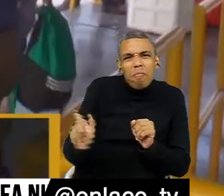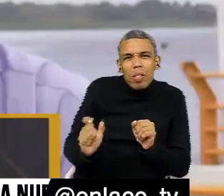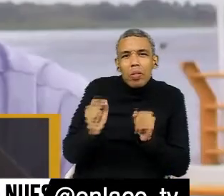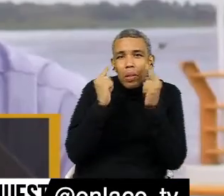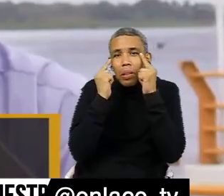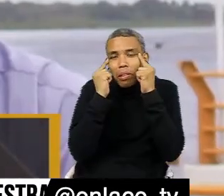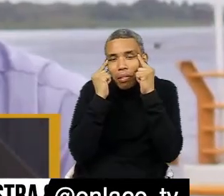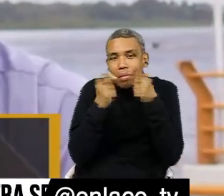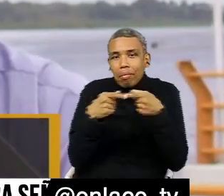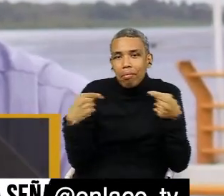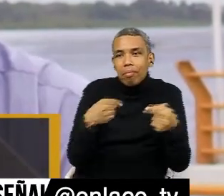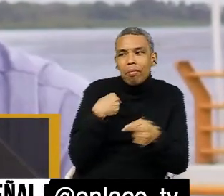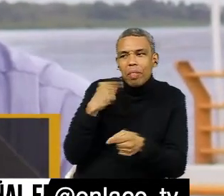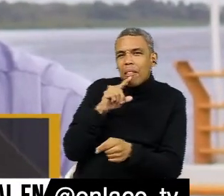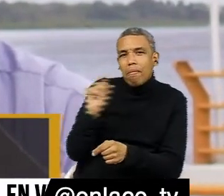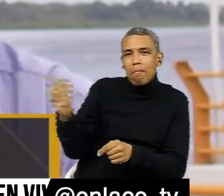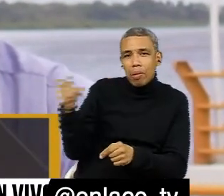japoneses.